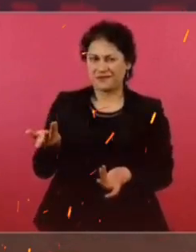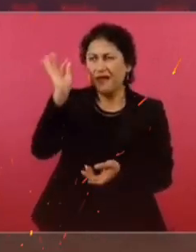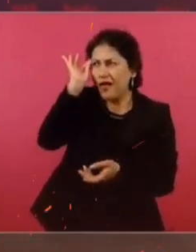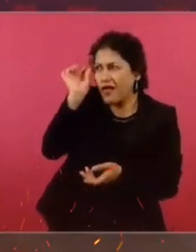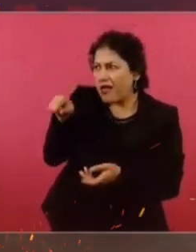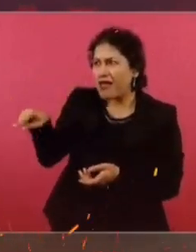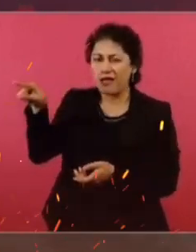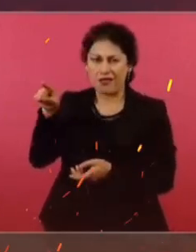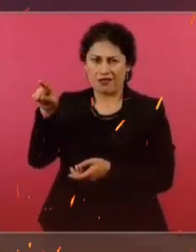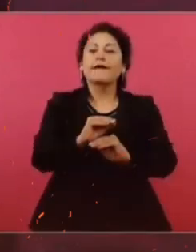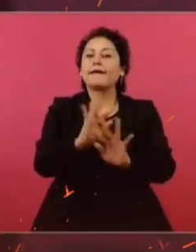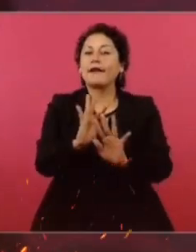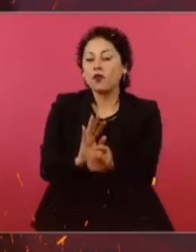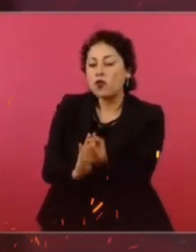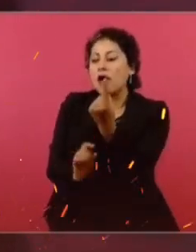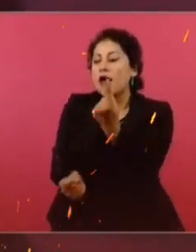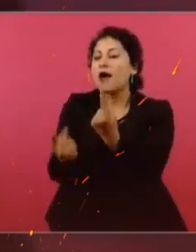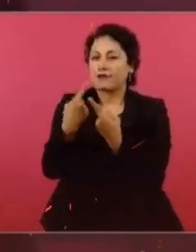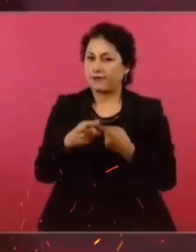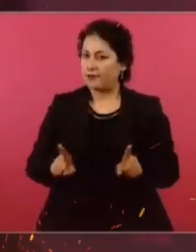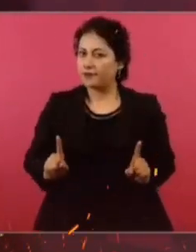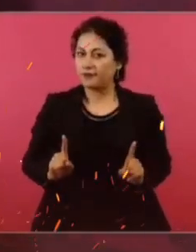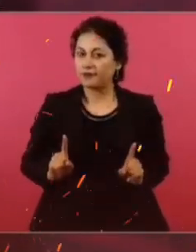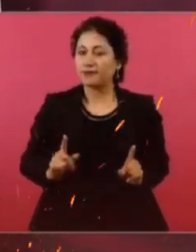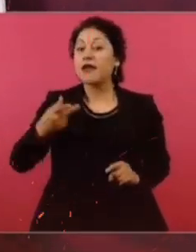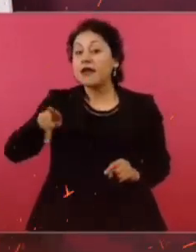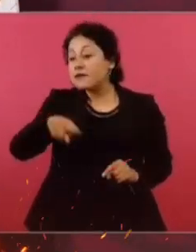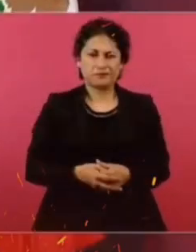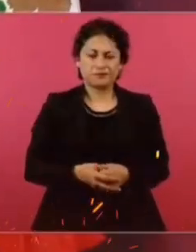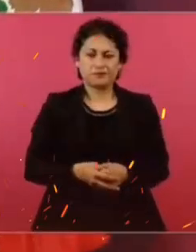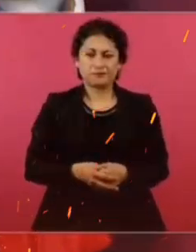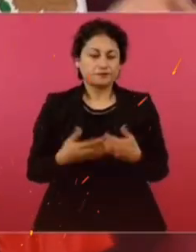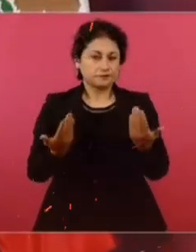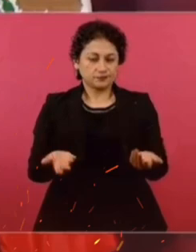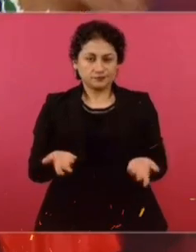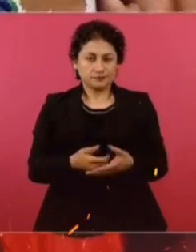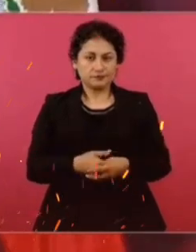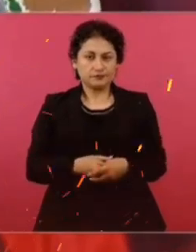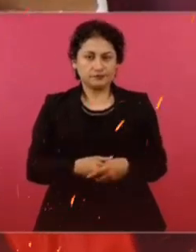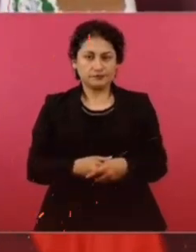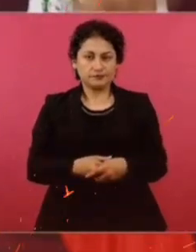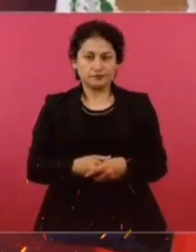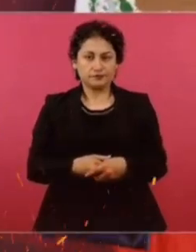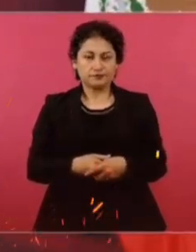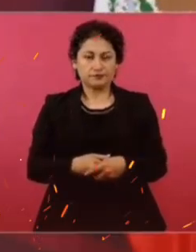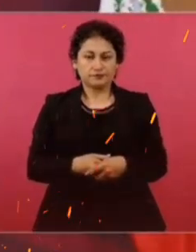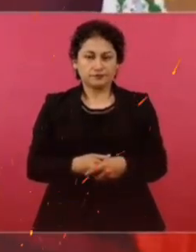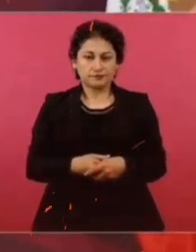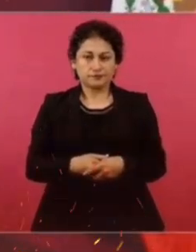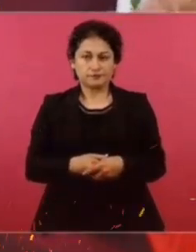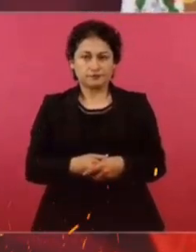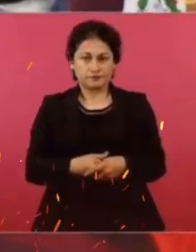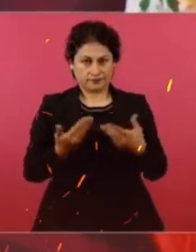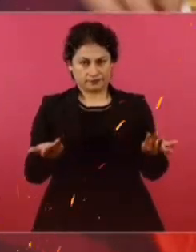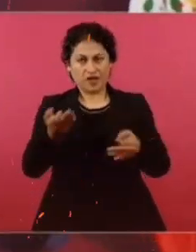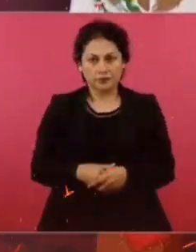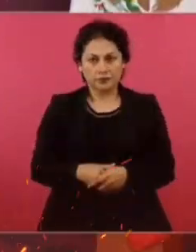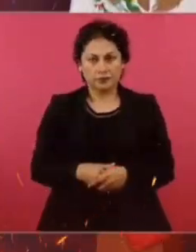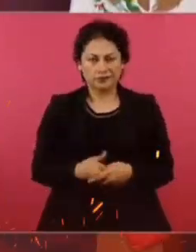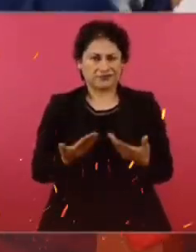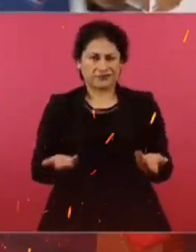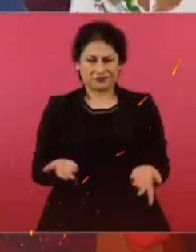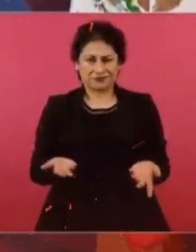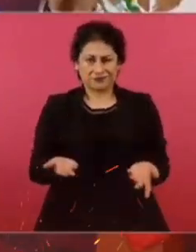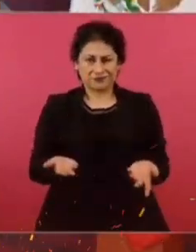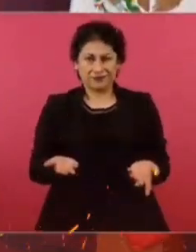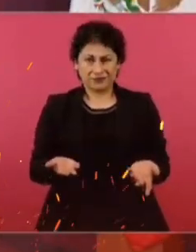de manipulación. ¿Qué es lo que hacen? Obedecer y callar. ¿Qué no? ¿Están callados con lo de García Luna? Y